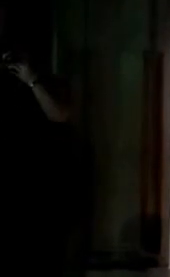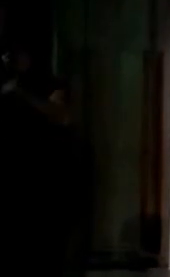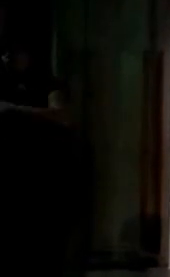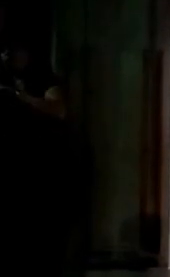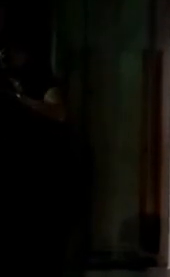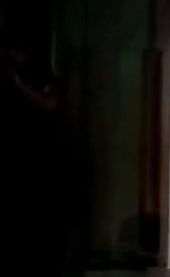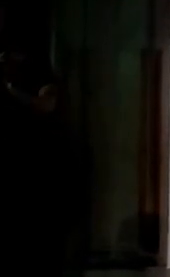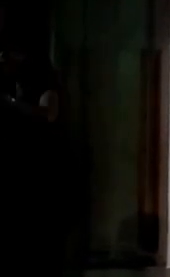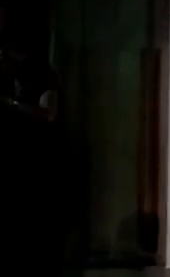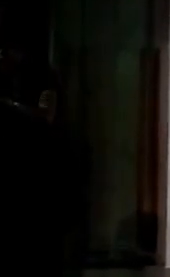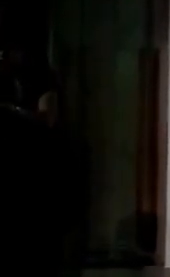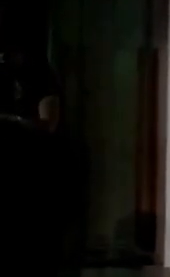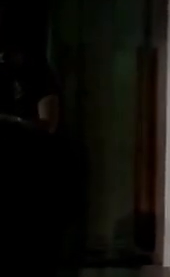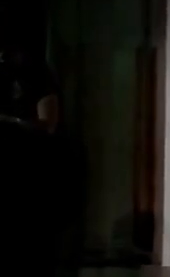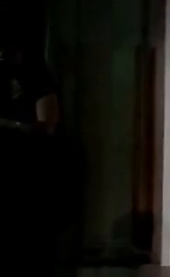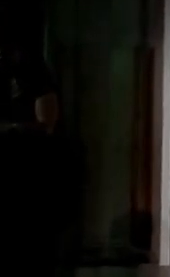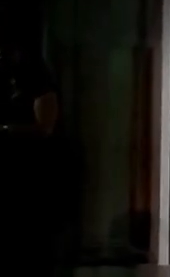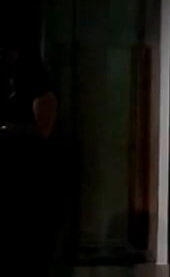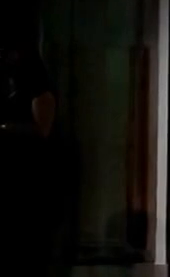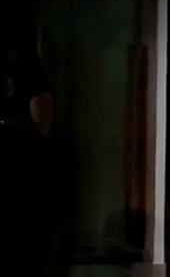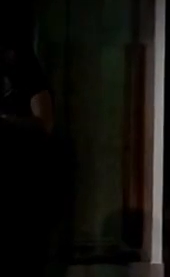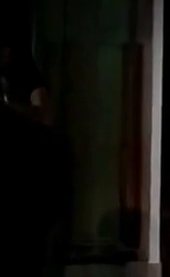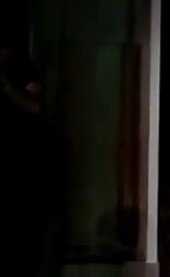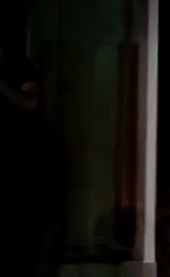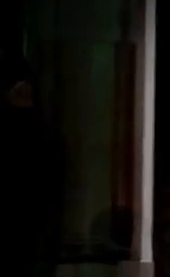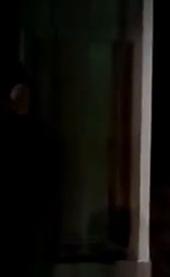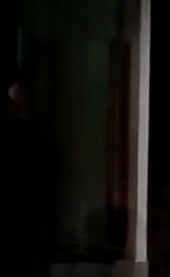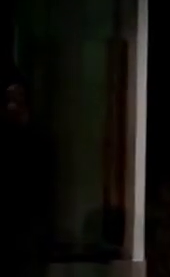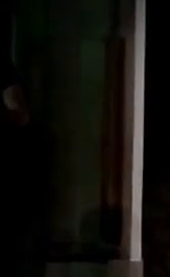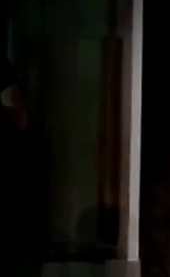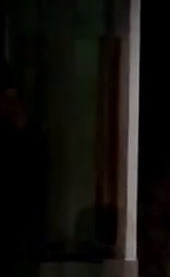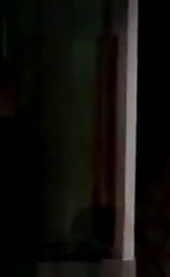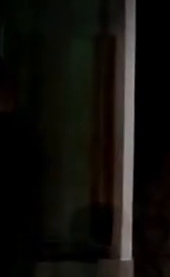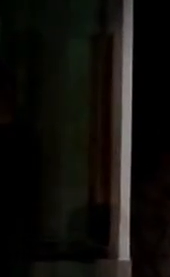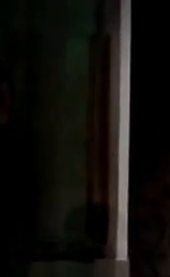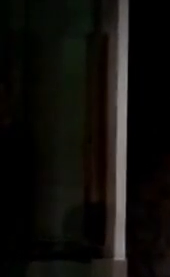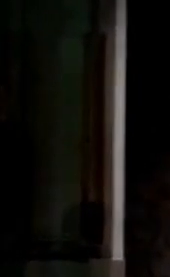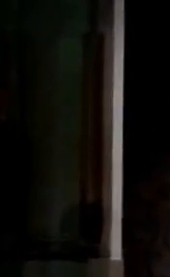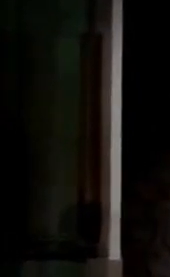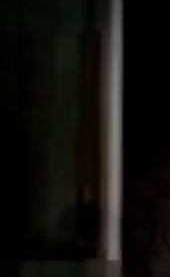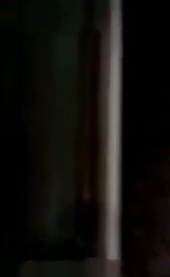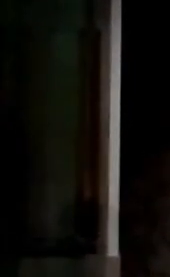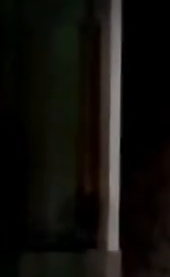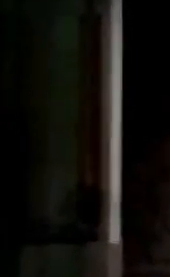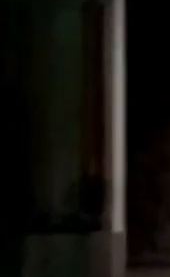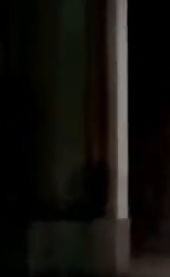iso. Votade pola marea da decencia. Votade pola marea da decencia.